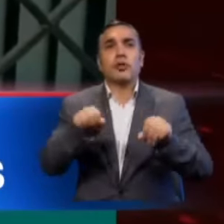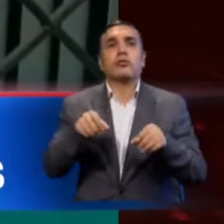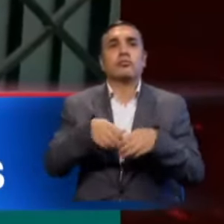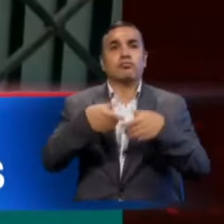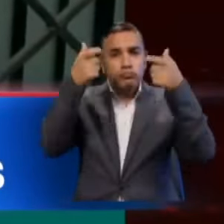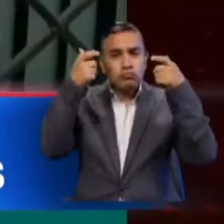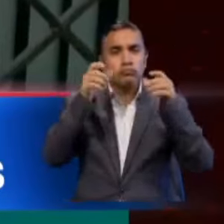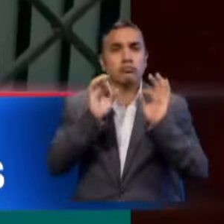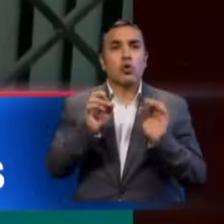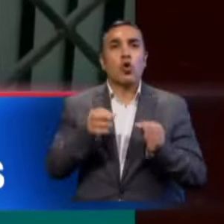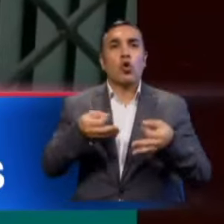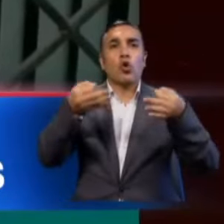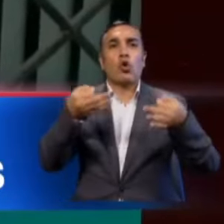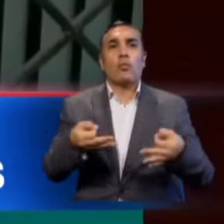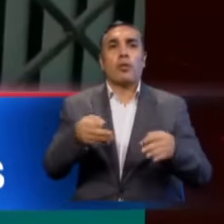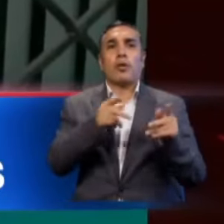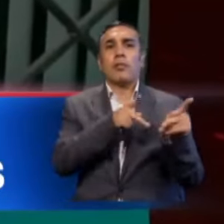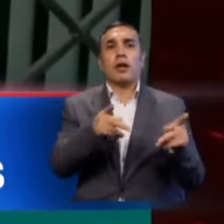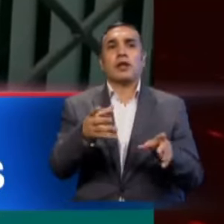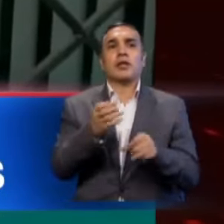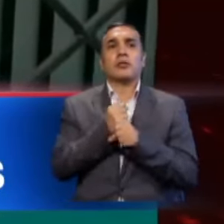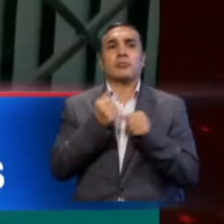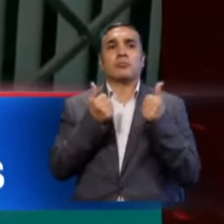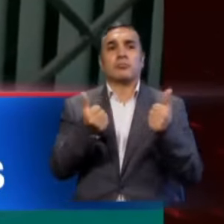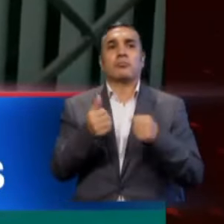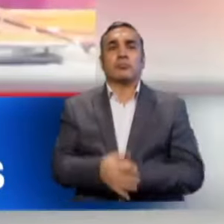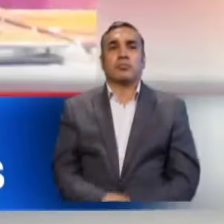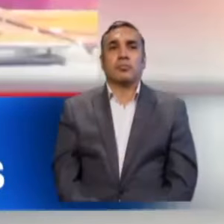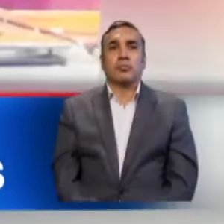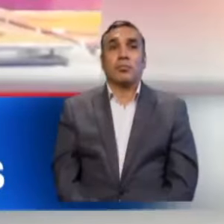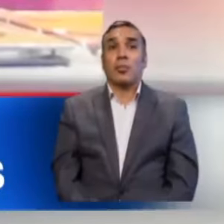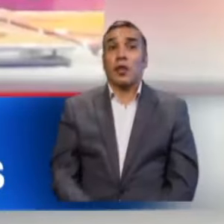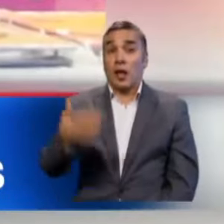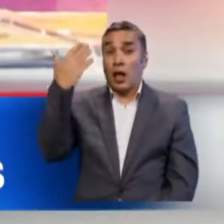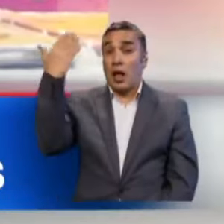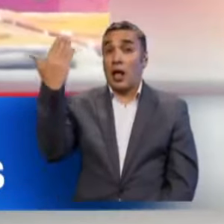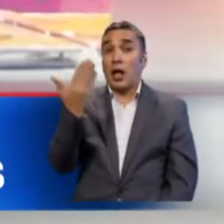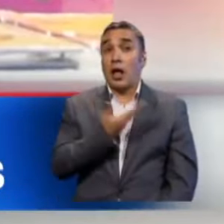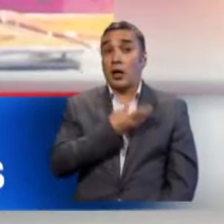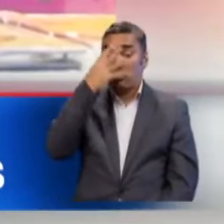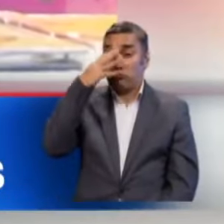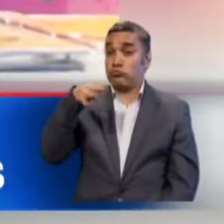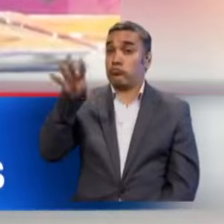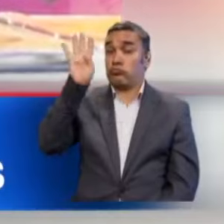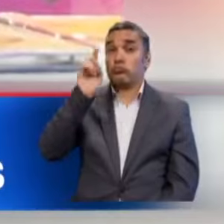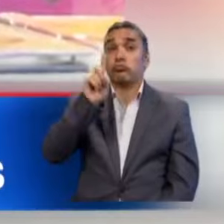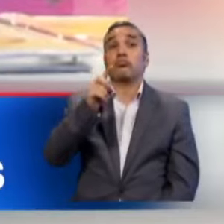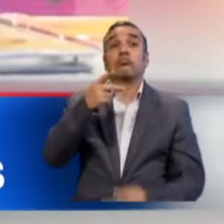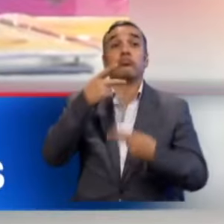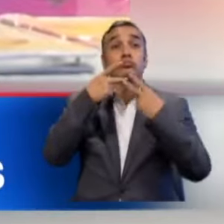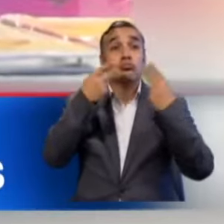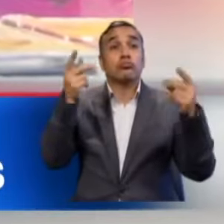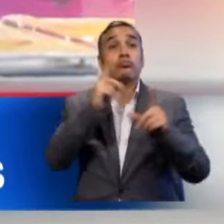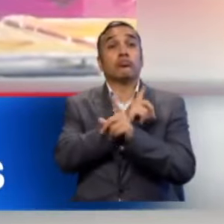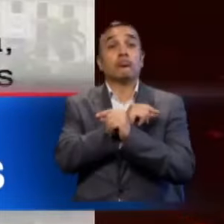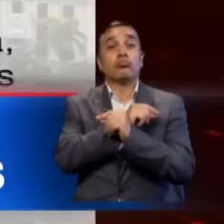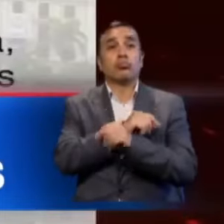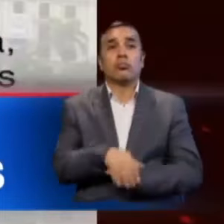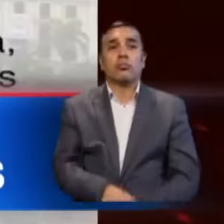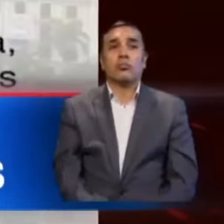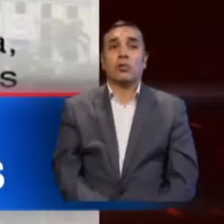el estricto cumplimiento de medidas de bioseguridad. La alcaldesa de Guayaquil, Cintia Viteri, comunicó a través de su cuenta de